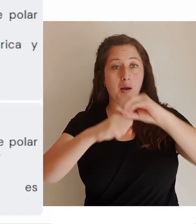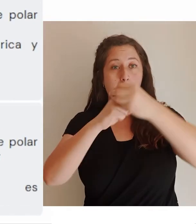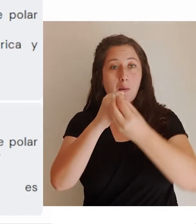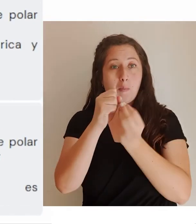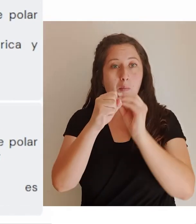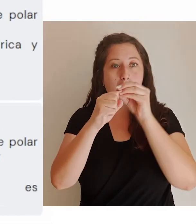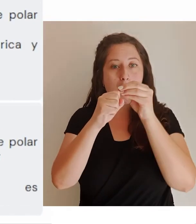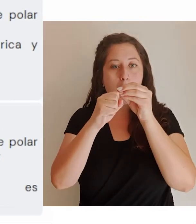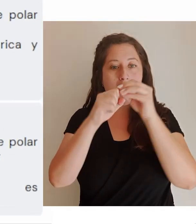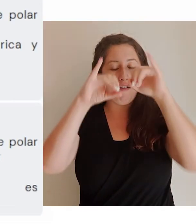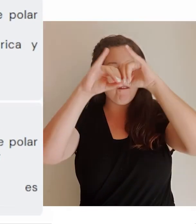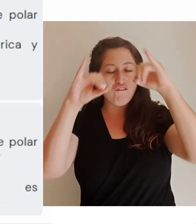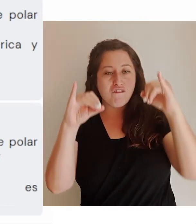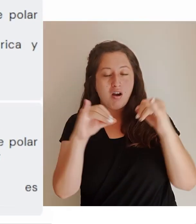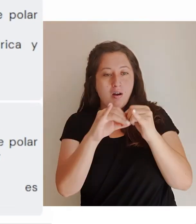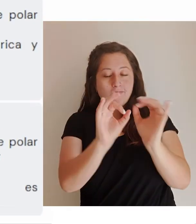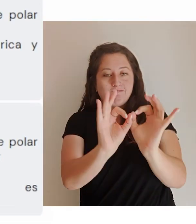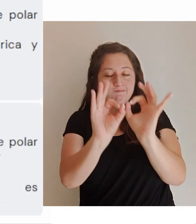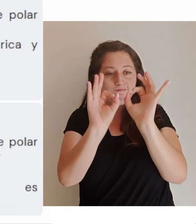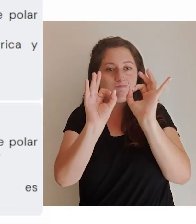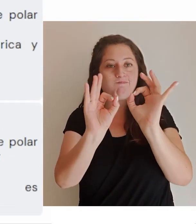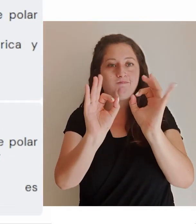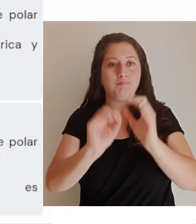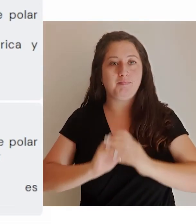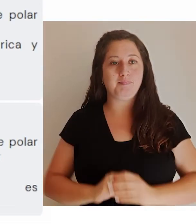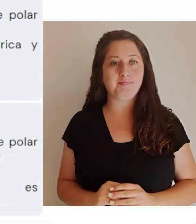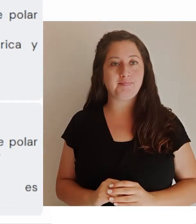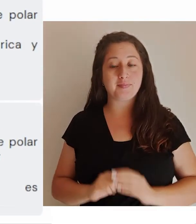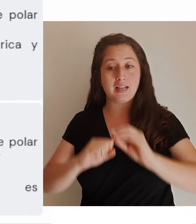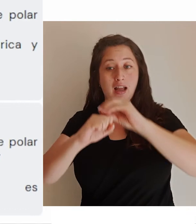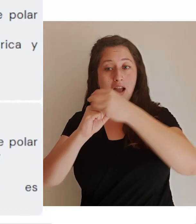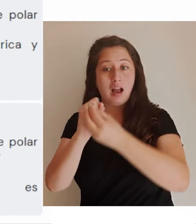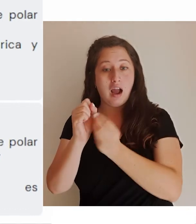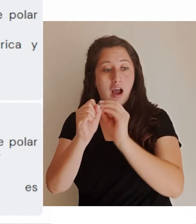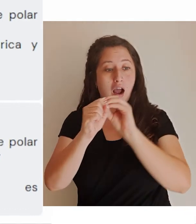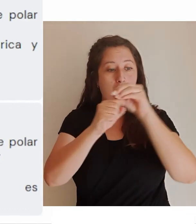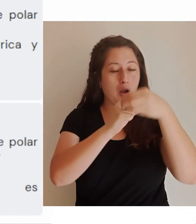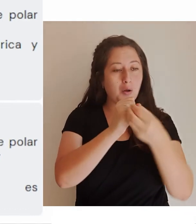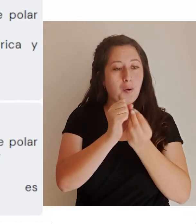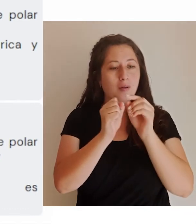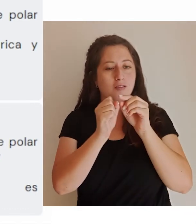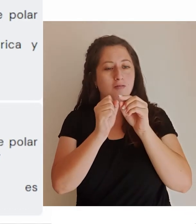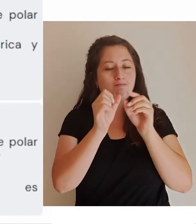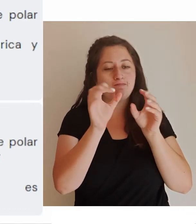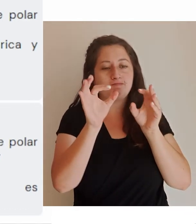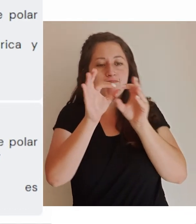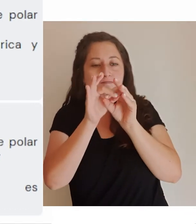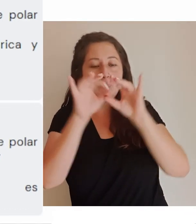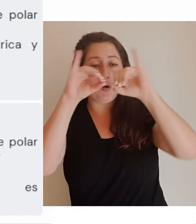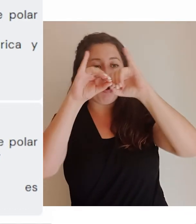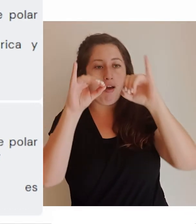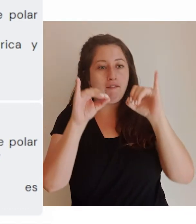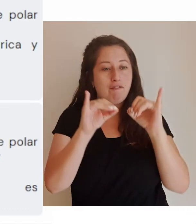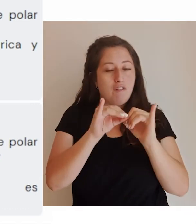La molécula es simétrica. Los átomos se disponen de forma en